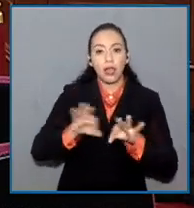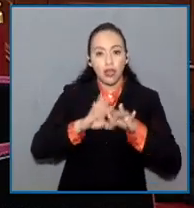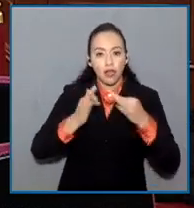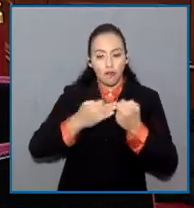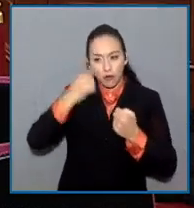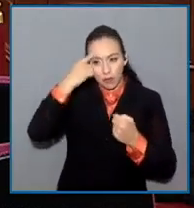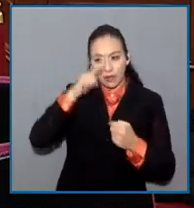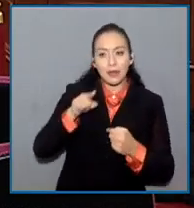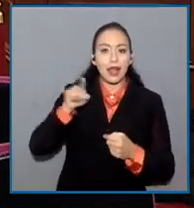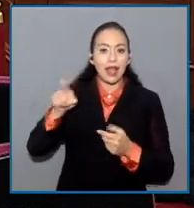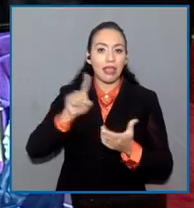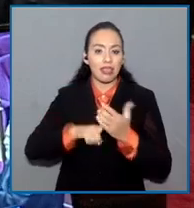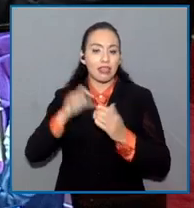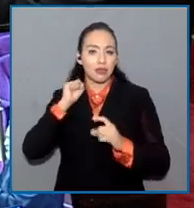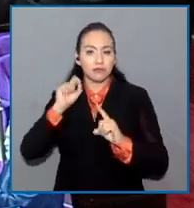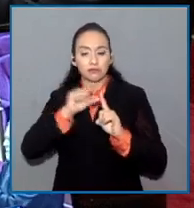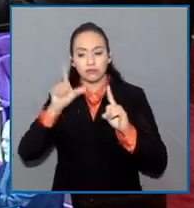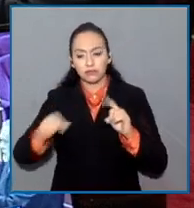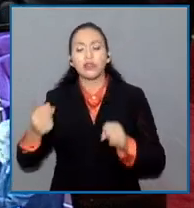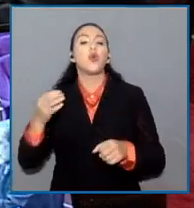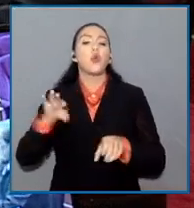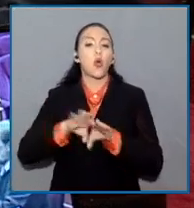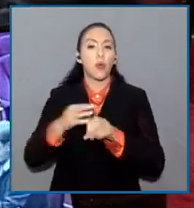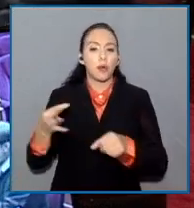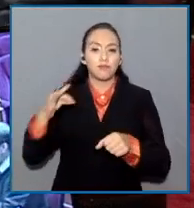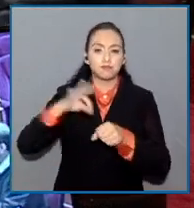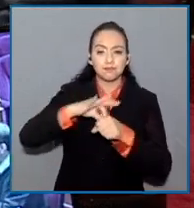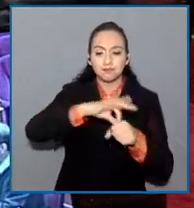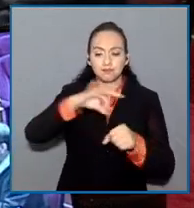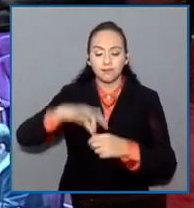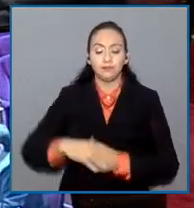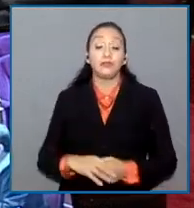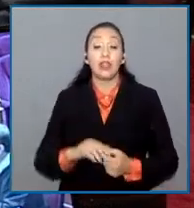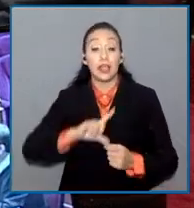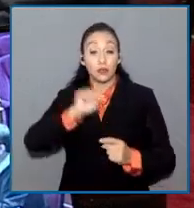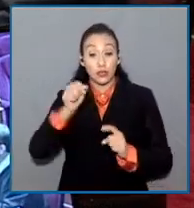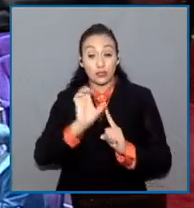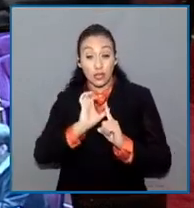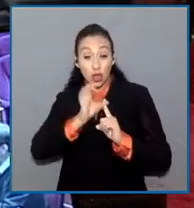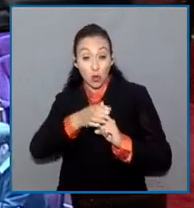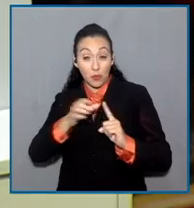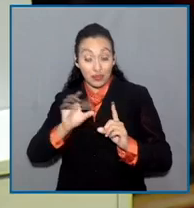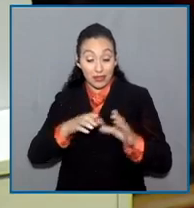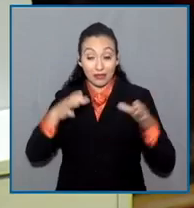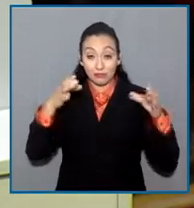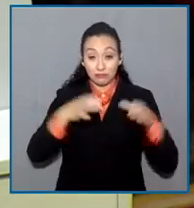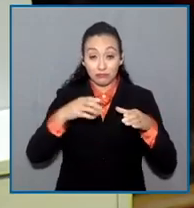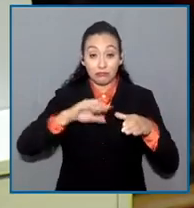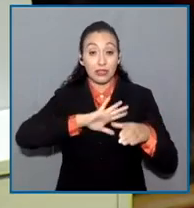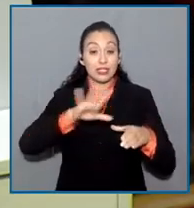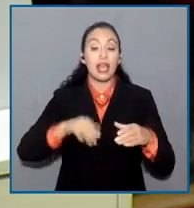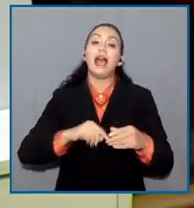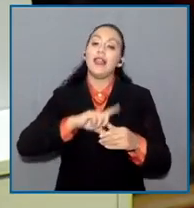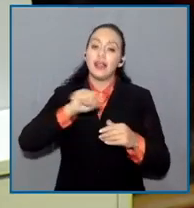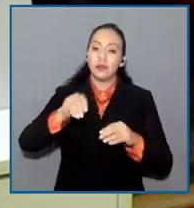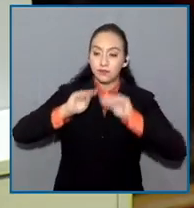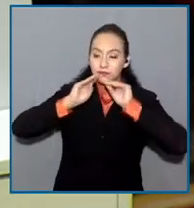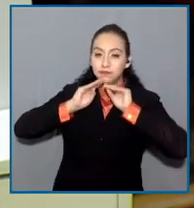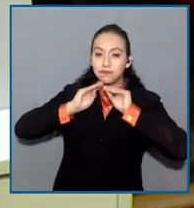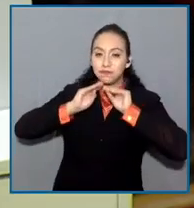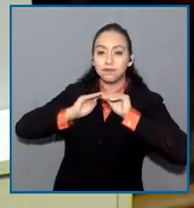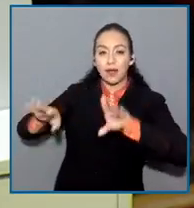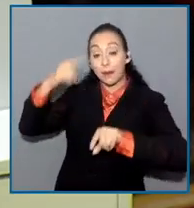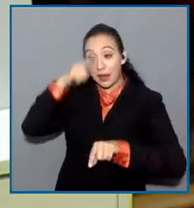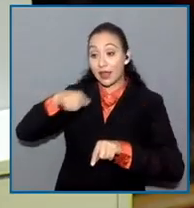de ternas y duplas. El comité, una vez instalado, deberá lanzar la convocatoria para participar en el proceso de